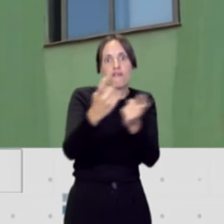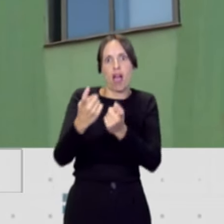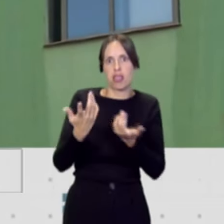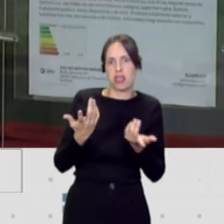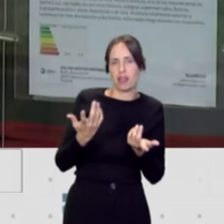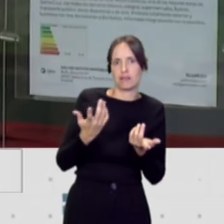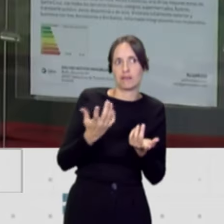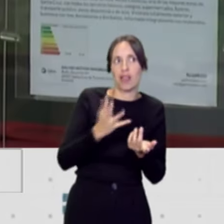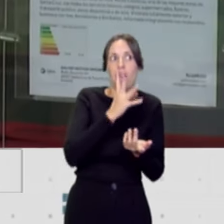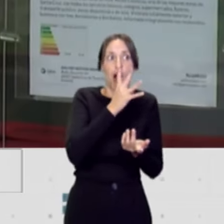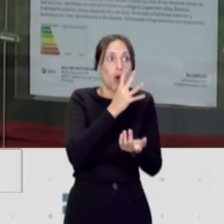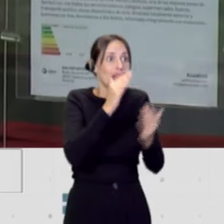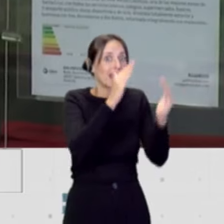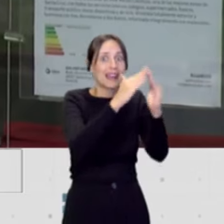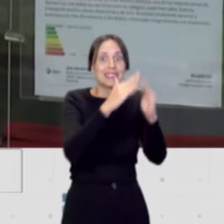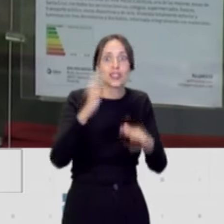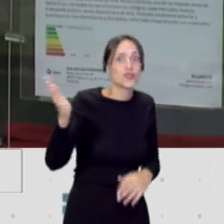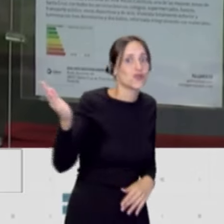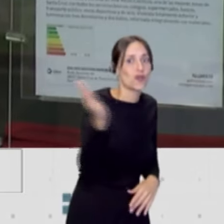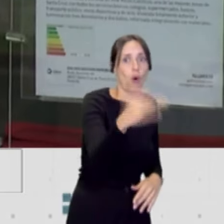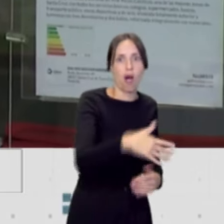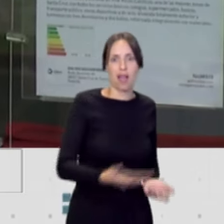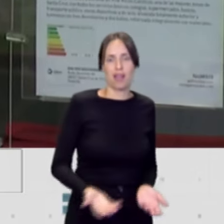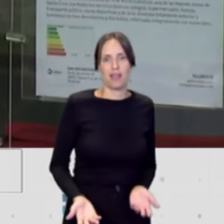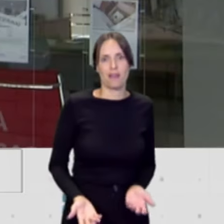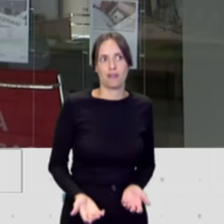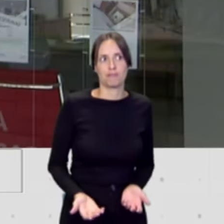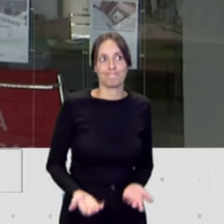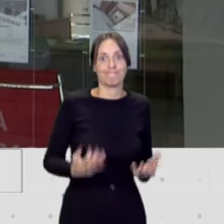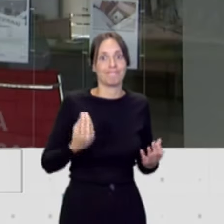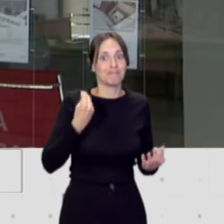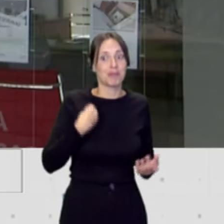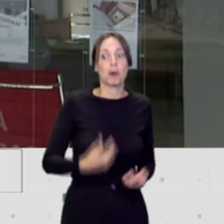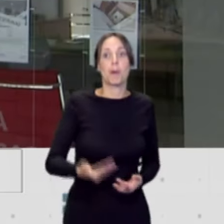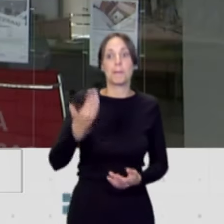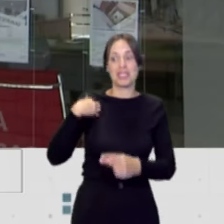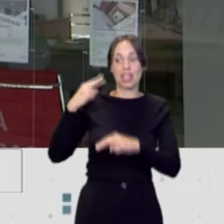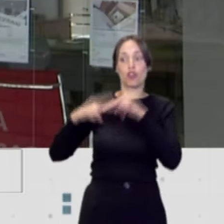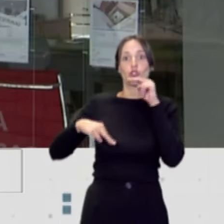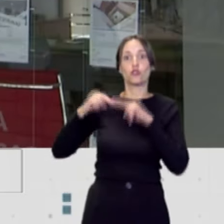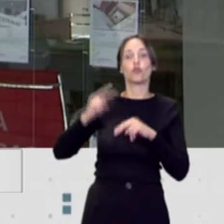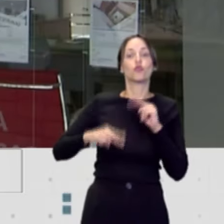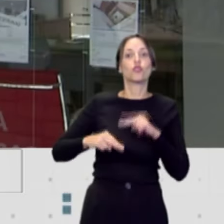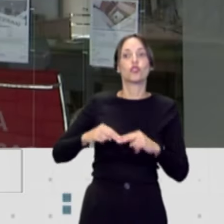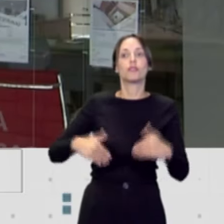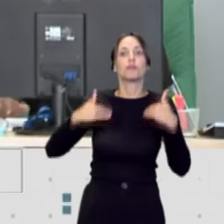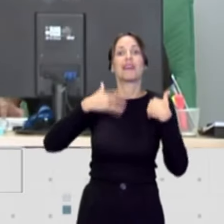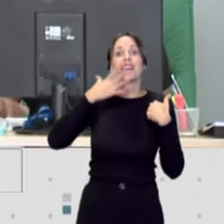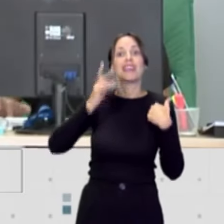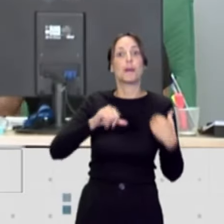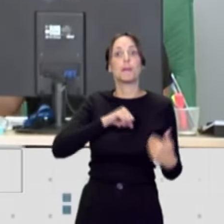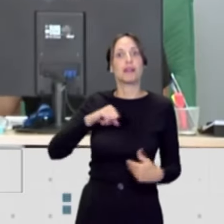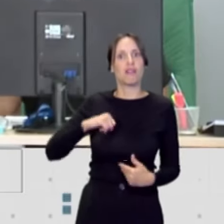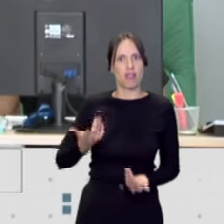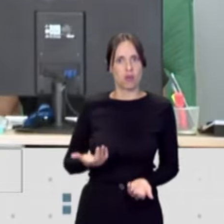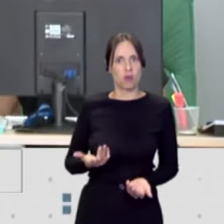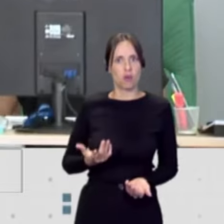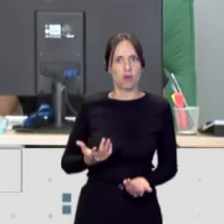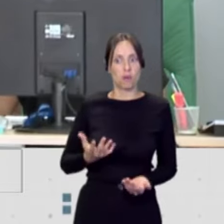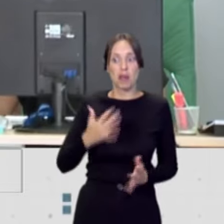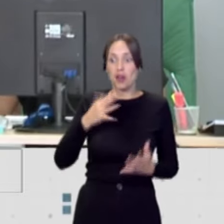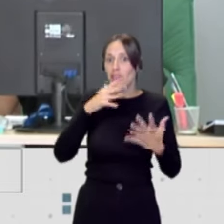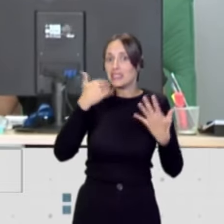no hay oferta disponible. Pero toda esa oferta, toda esa construcción era privada. El gobierno se ha desentendido, los gobiernos se han